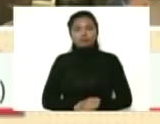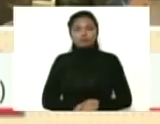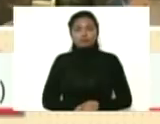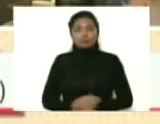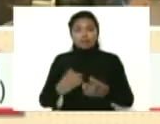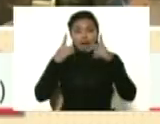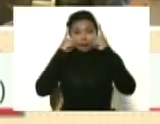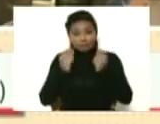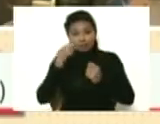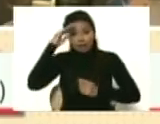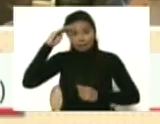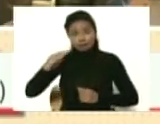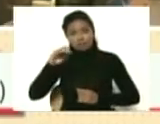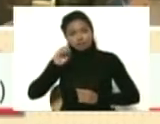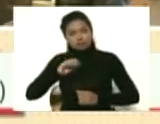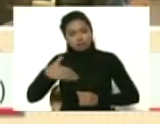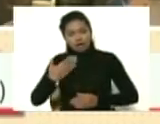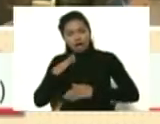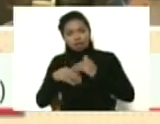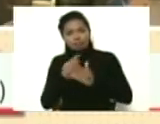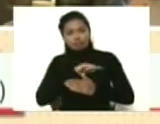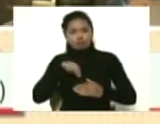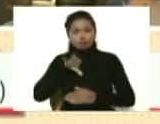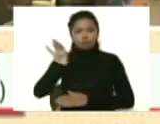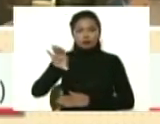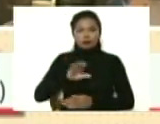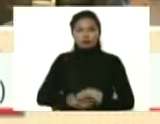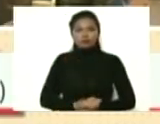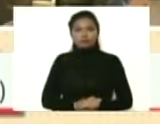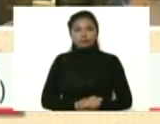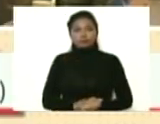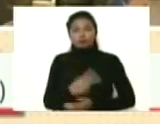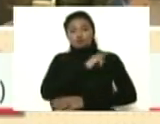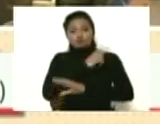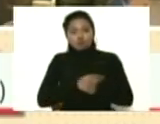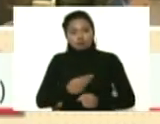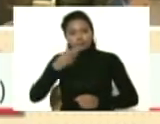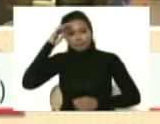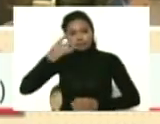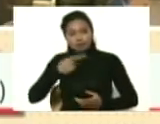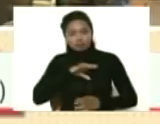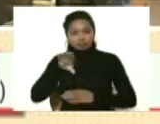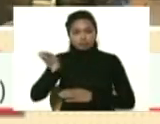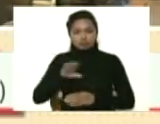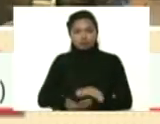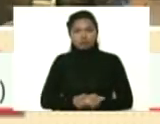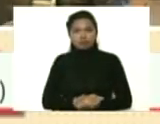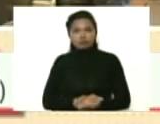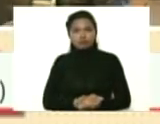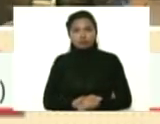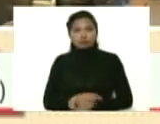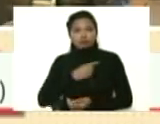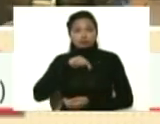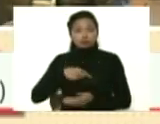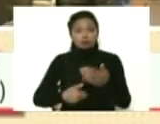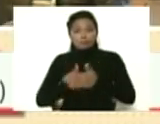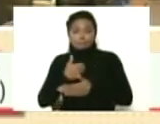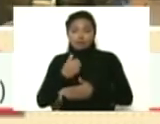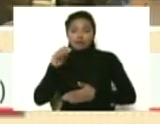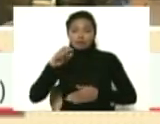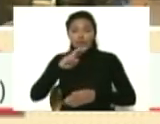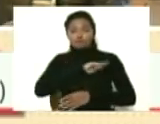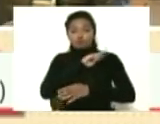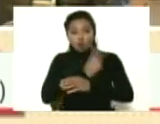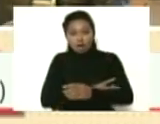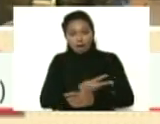militar de nuestro país, el poder militar de la nación. Mientras mayor poder